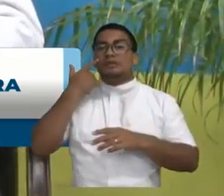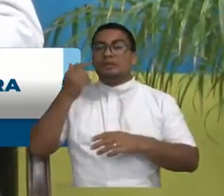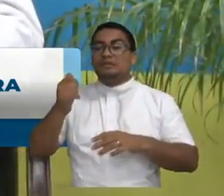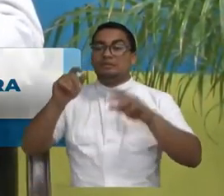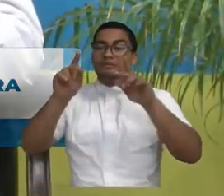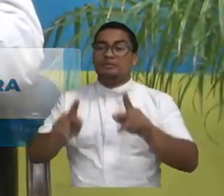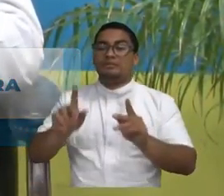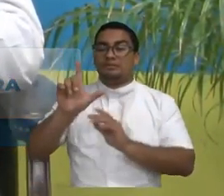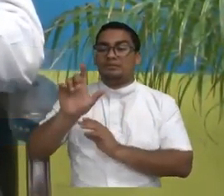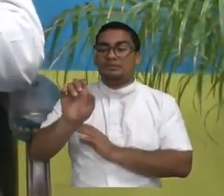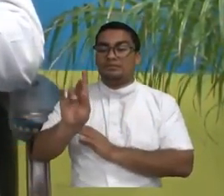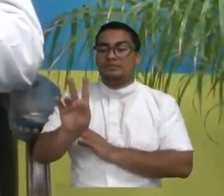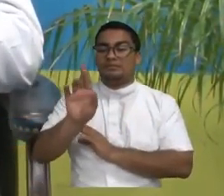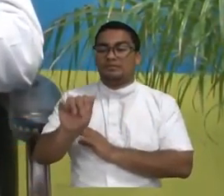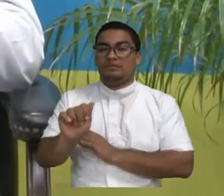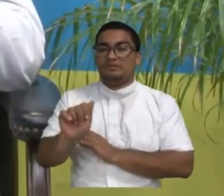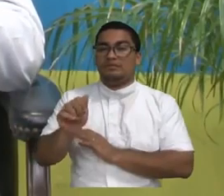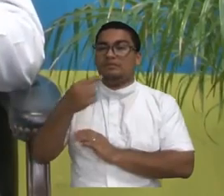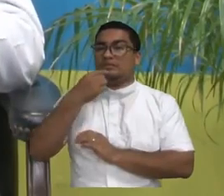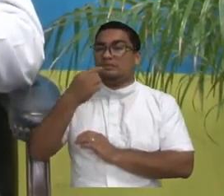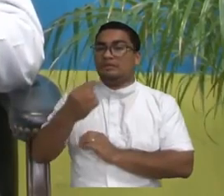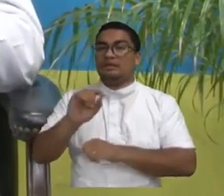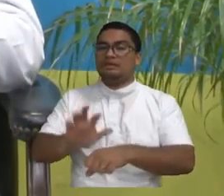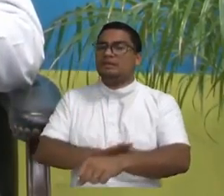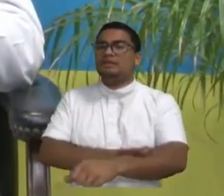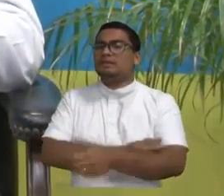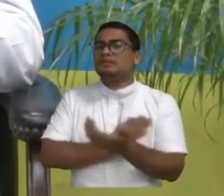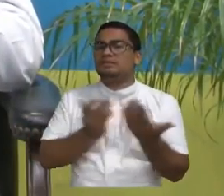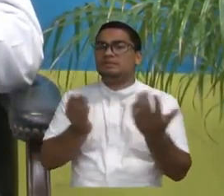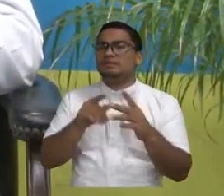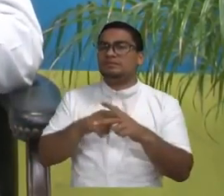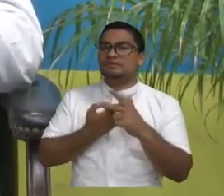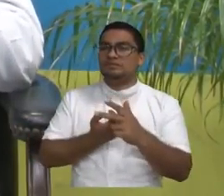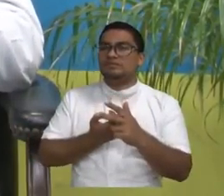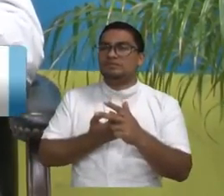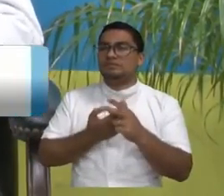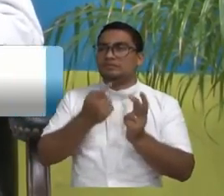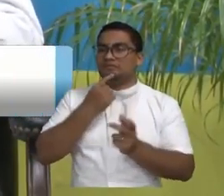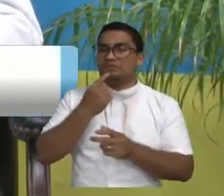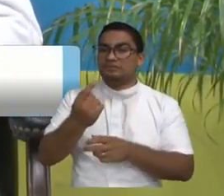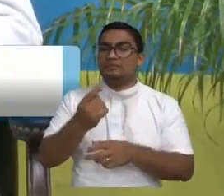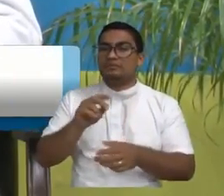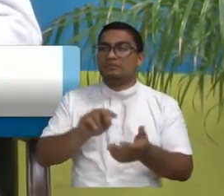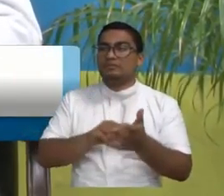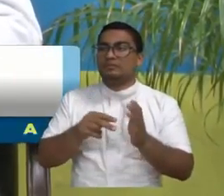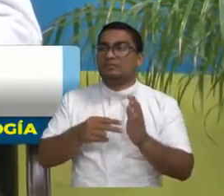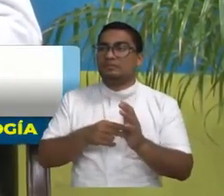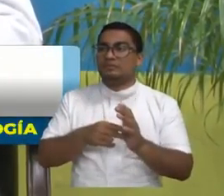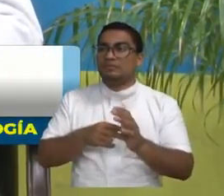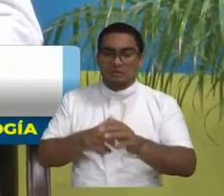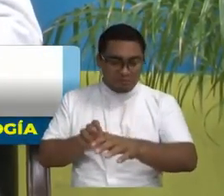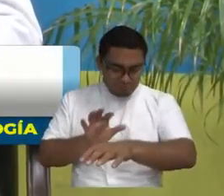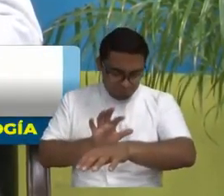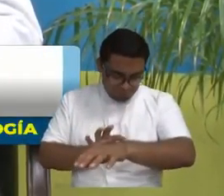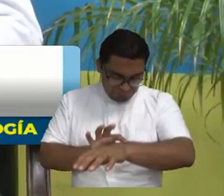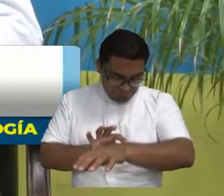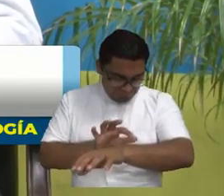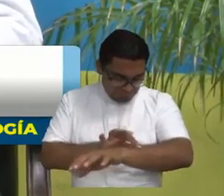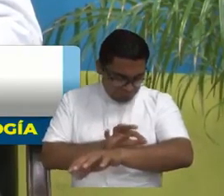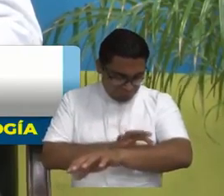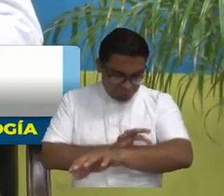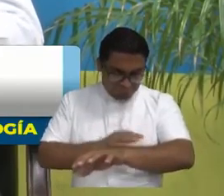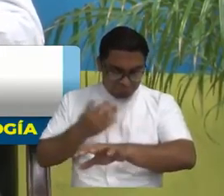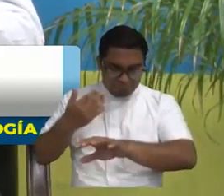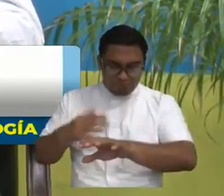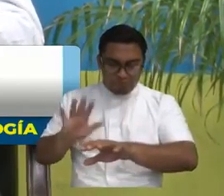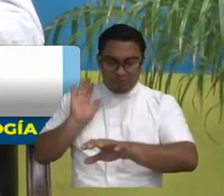lepra? Entonces, el síntoma inicial generalmente es una simple mancha. Es una mancha común y corriente.